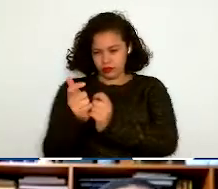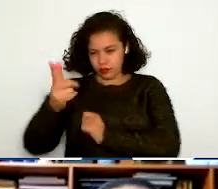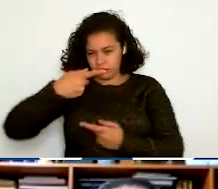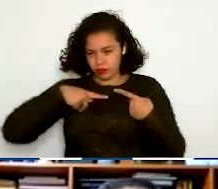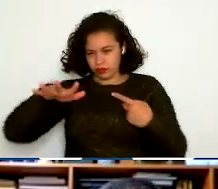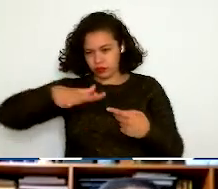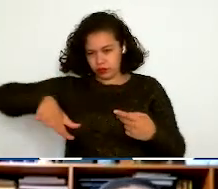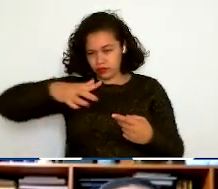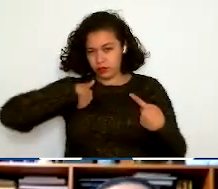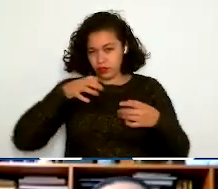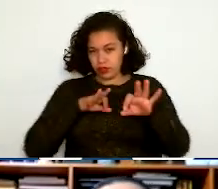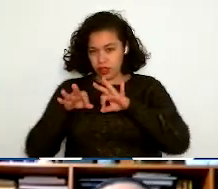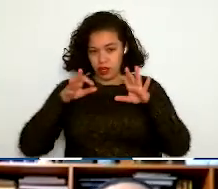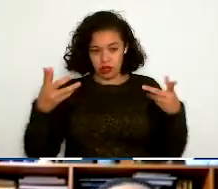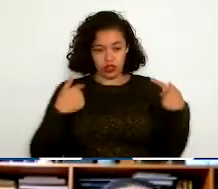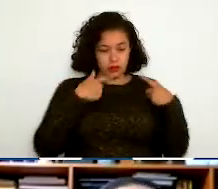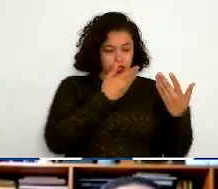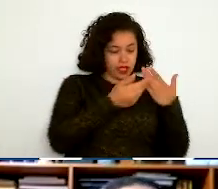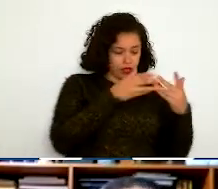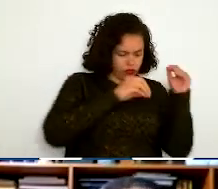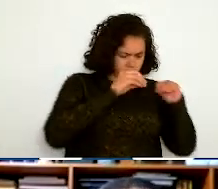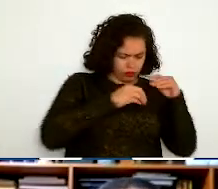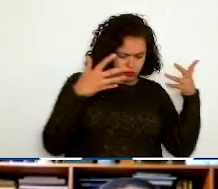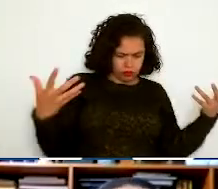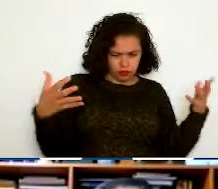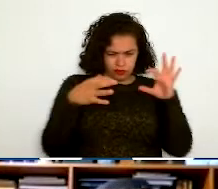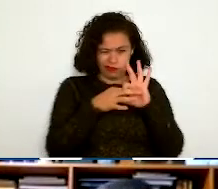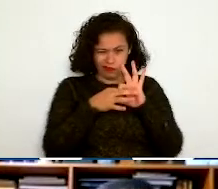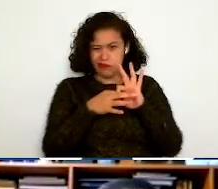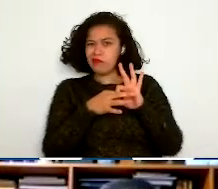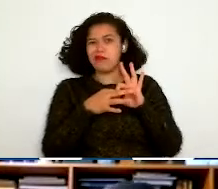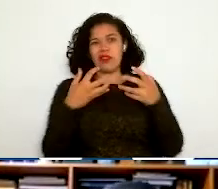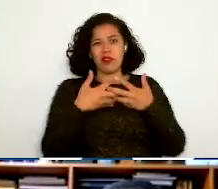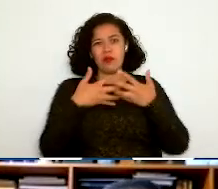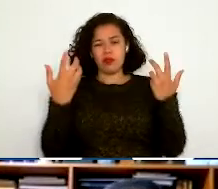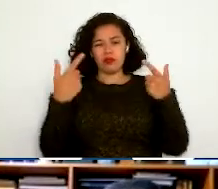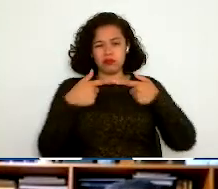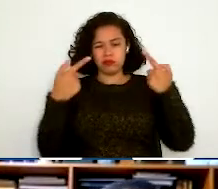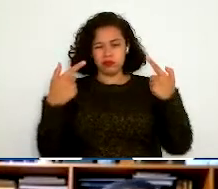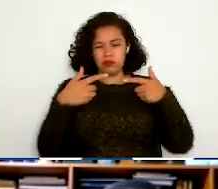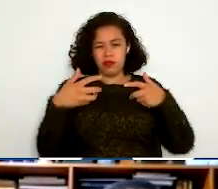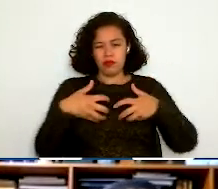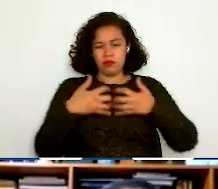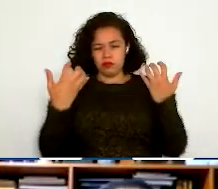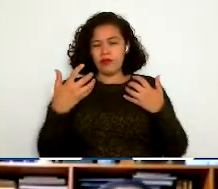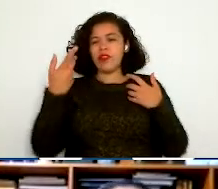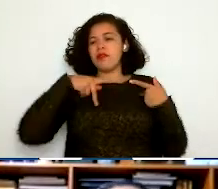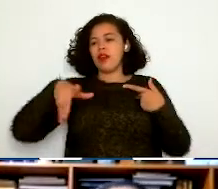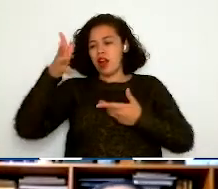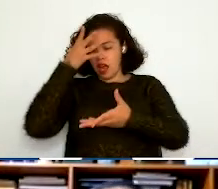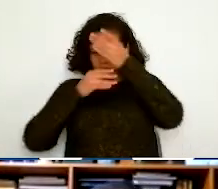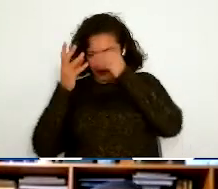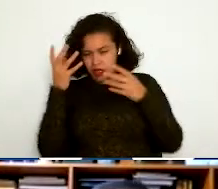Y mucho menos estoy logrando que la población identifique que eso que está aprendiendo, eso que está efectuando,